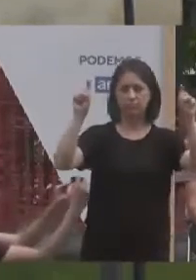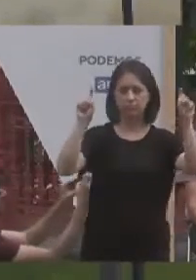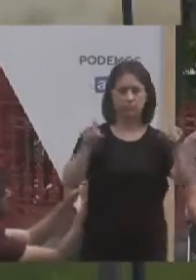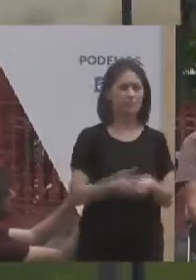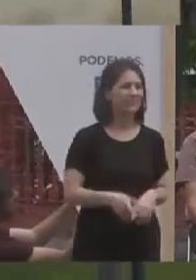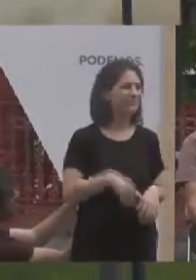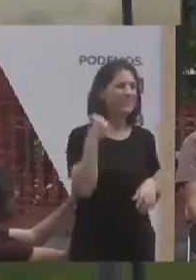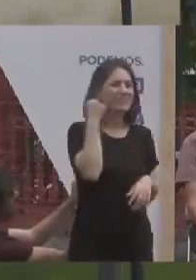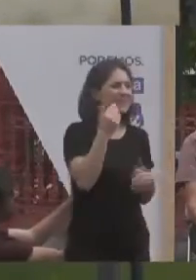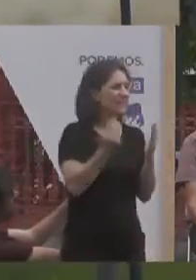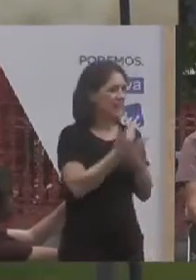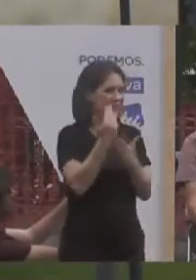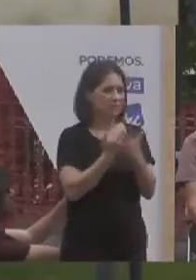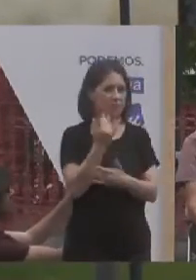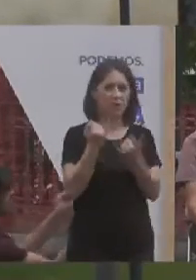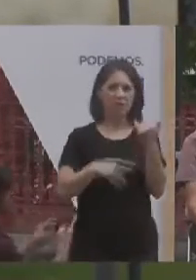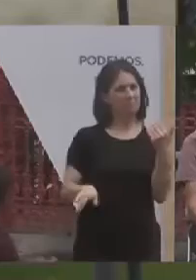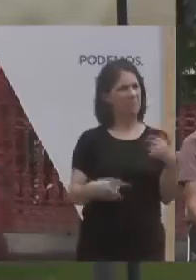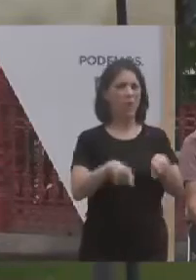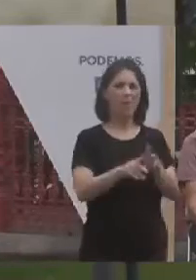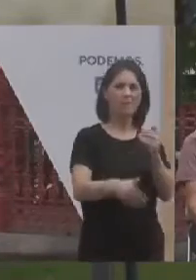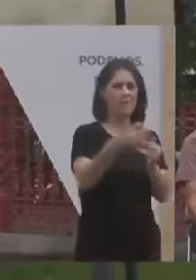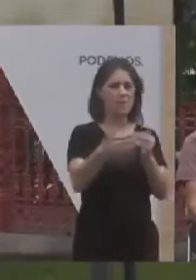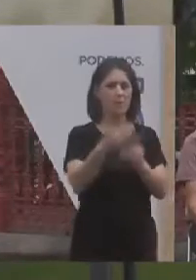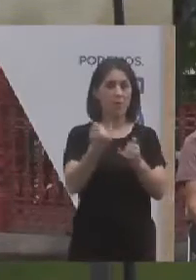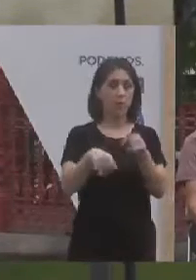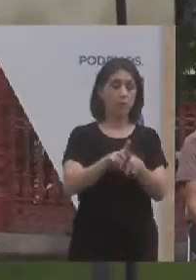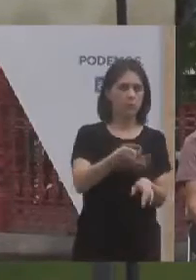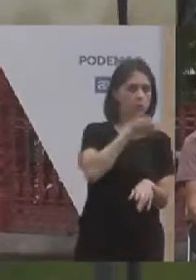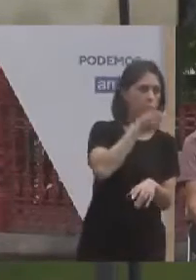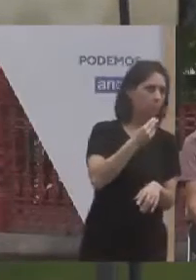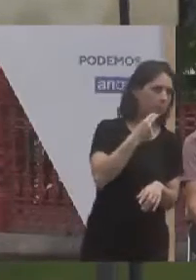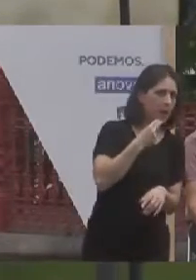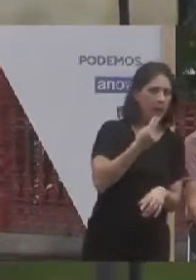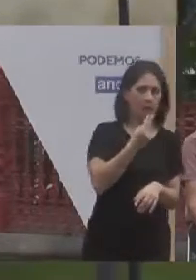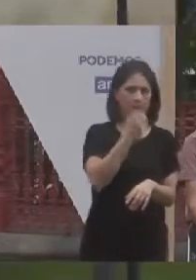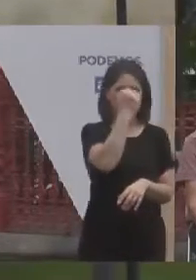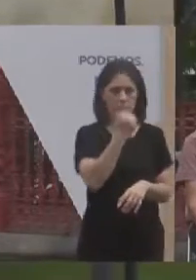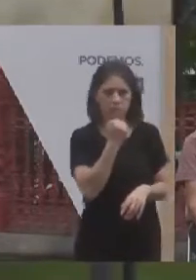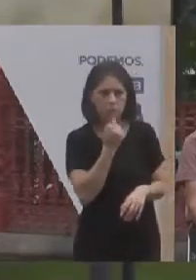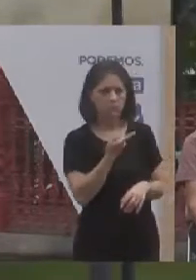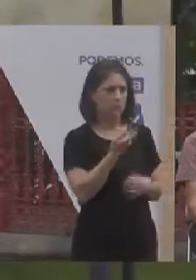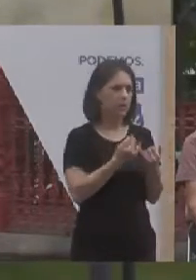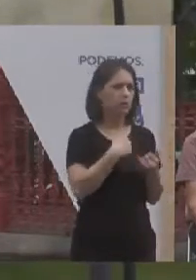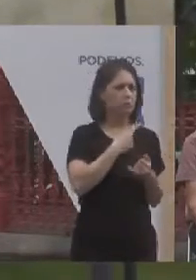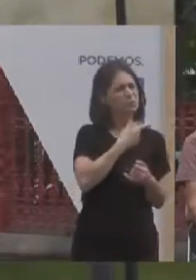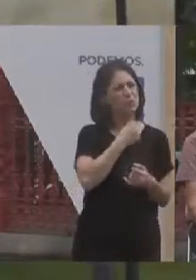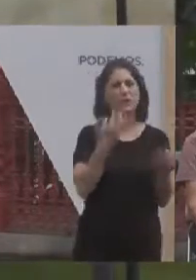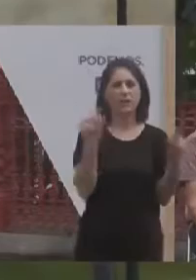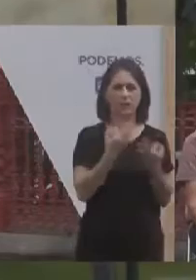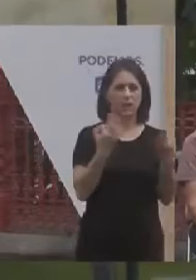Estes días que está moi de moda o discurso do medo, o terrorismo, non? A mí